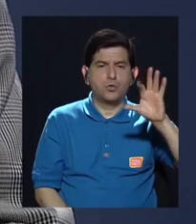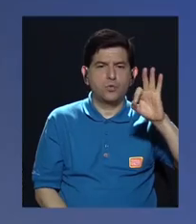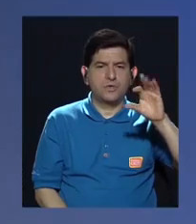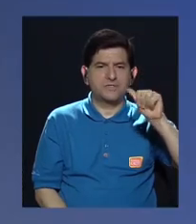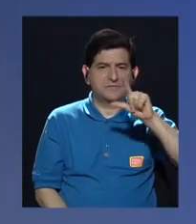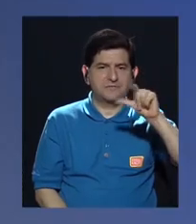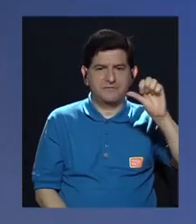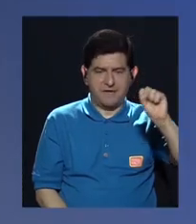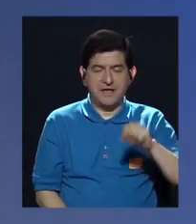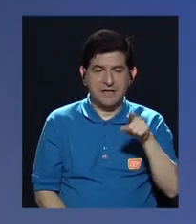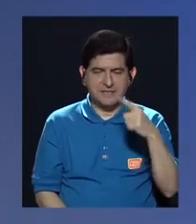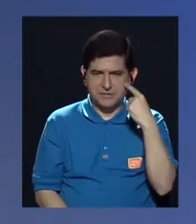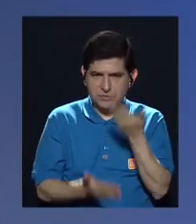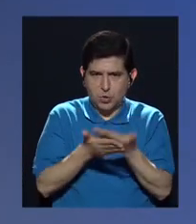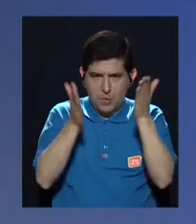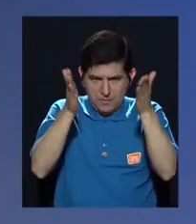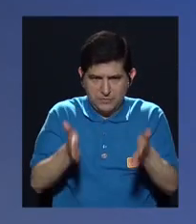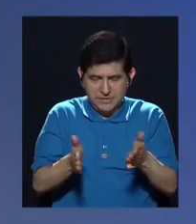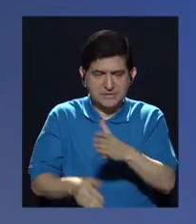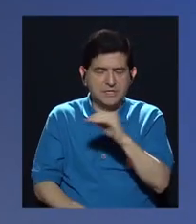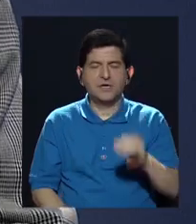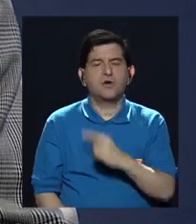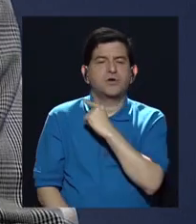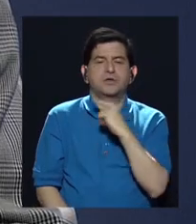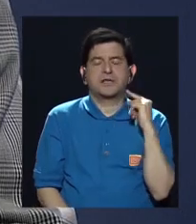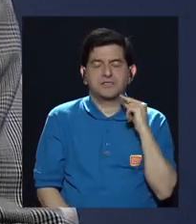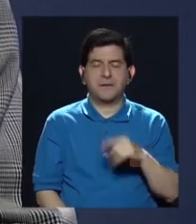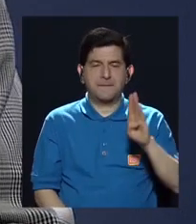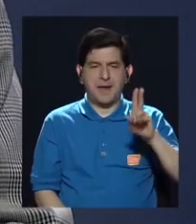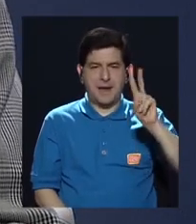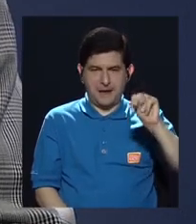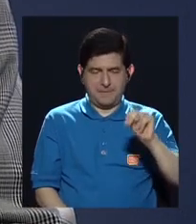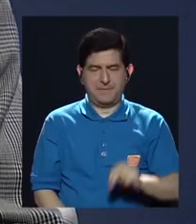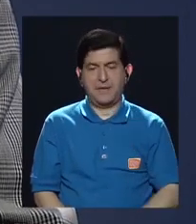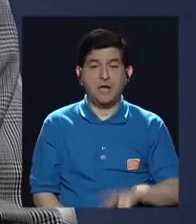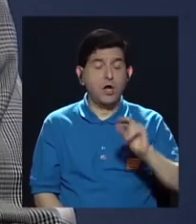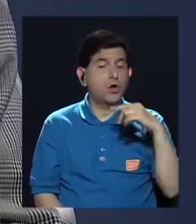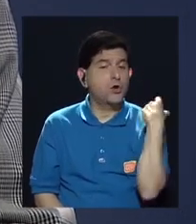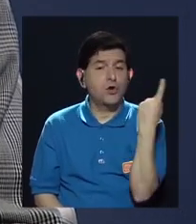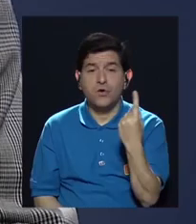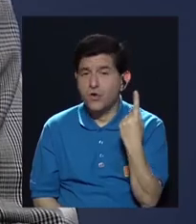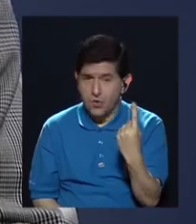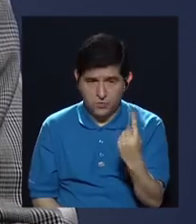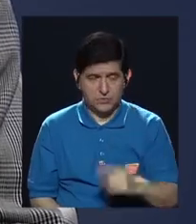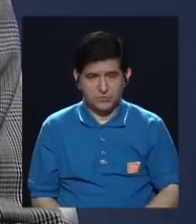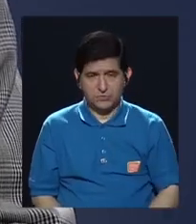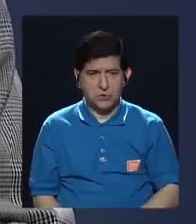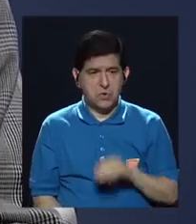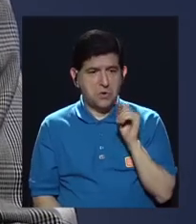como testigo. Así es. Y del padre que no solo